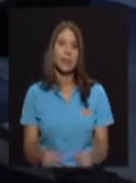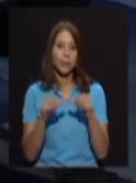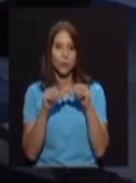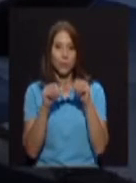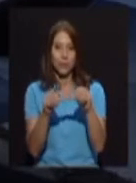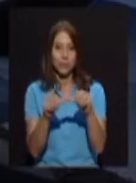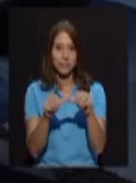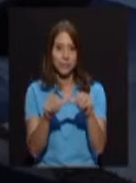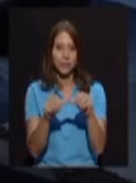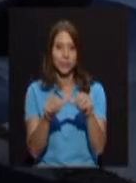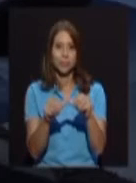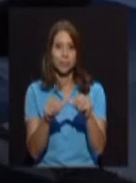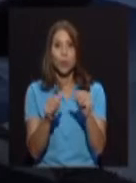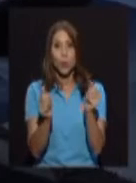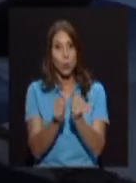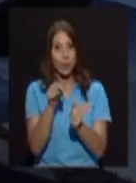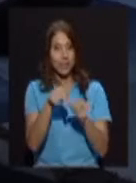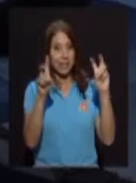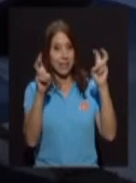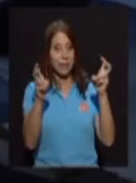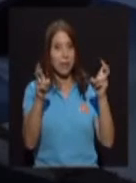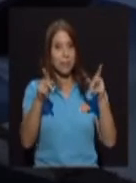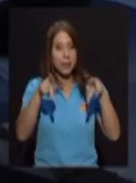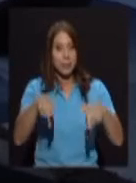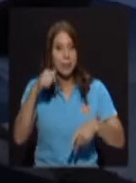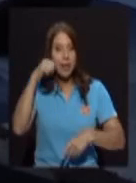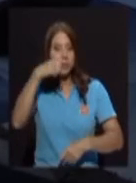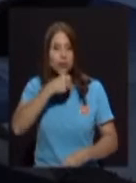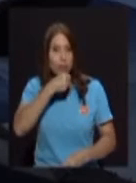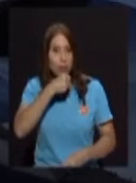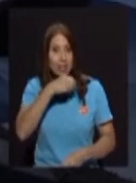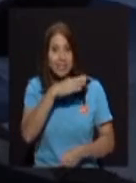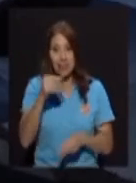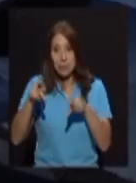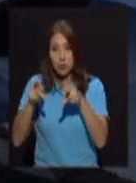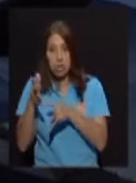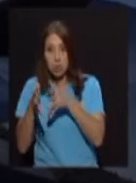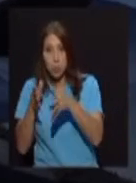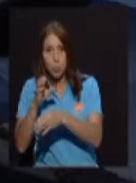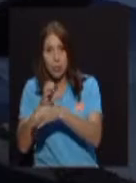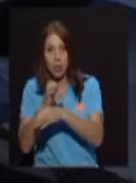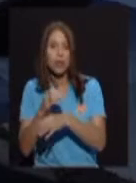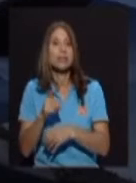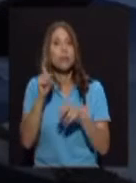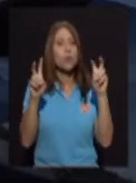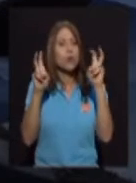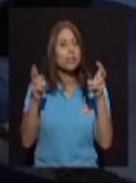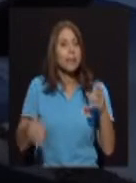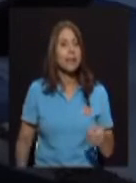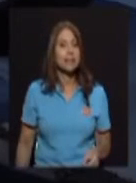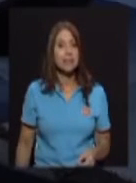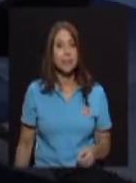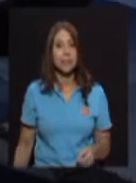Continuamos con este tema de los adultos mayores y los cuidadores, y uno de los temas, me parece a mí, don